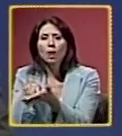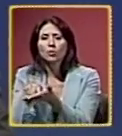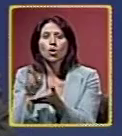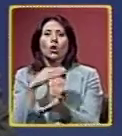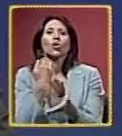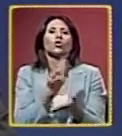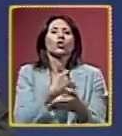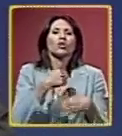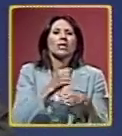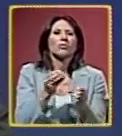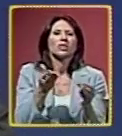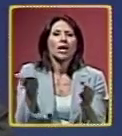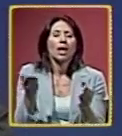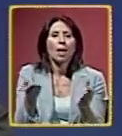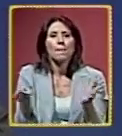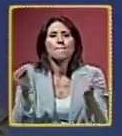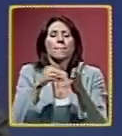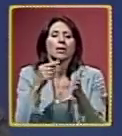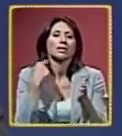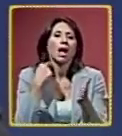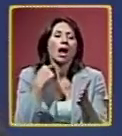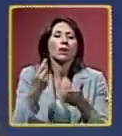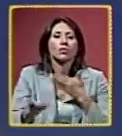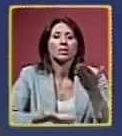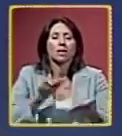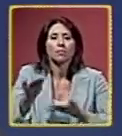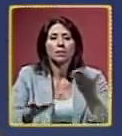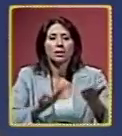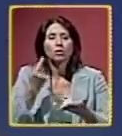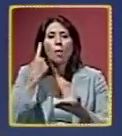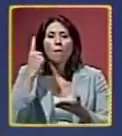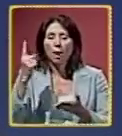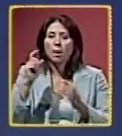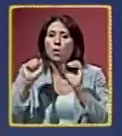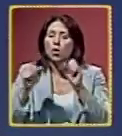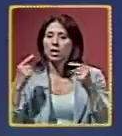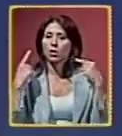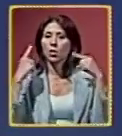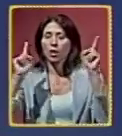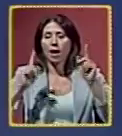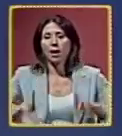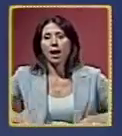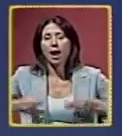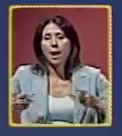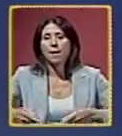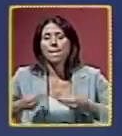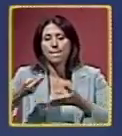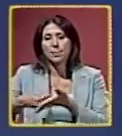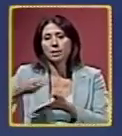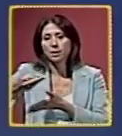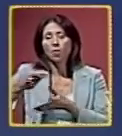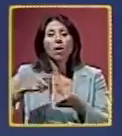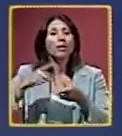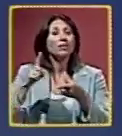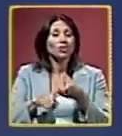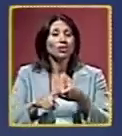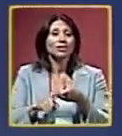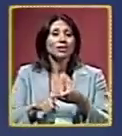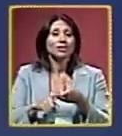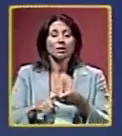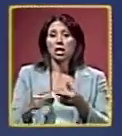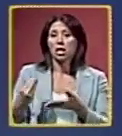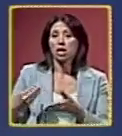la tarifa para darle campo a la inversión, porque la inversión normalmente es de montos muy elevados, ¿no? Entonces le damos mucho campo a la inversión,